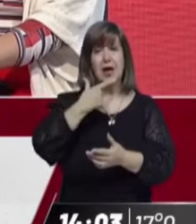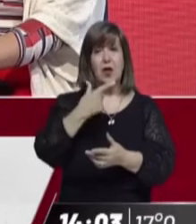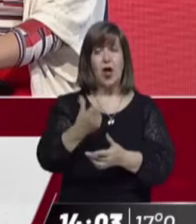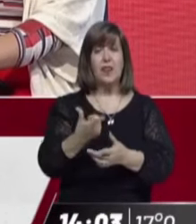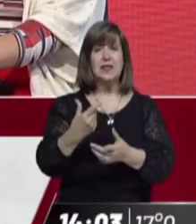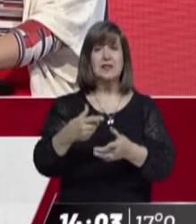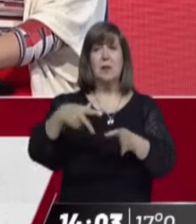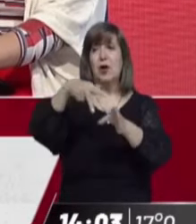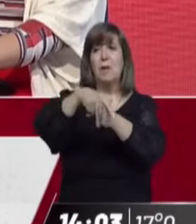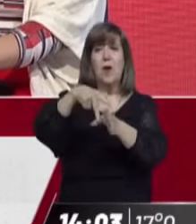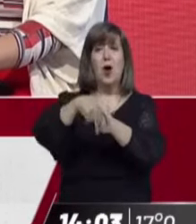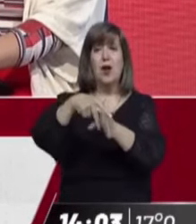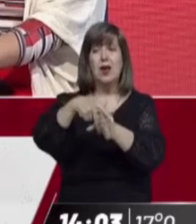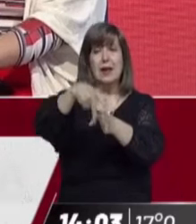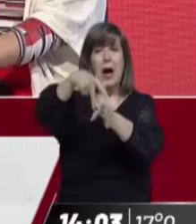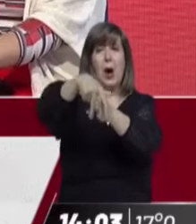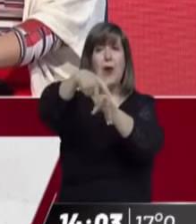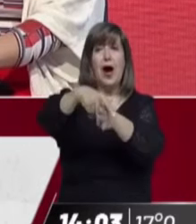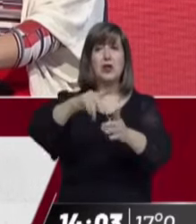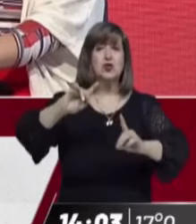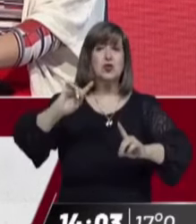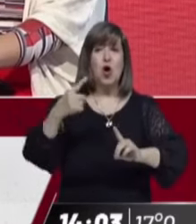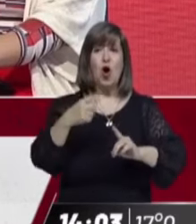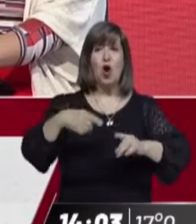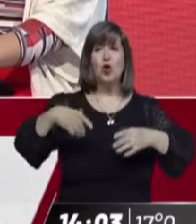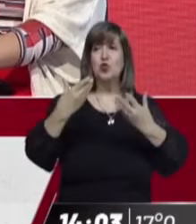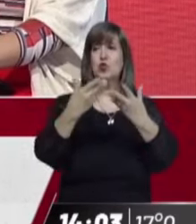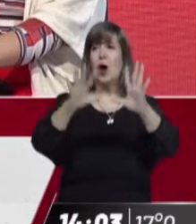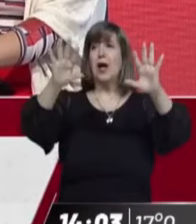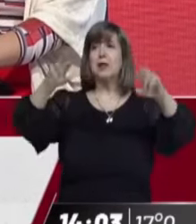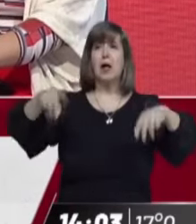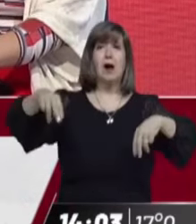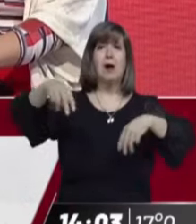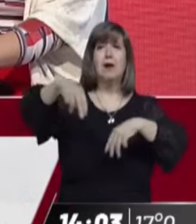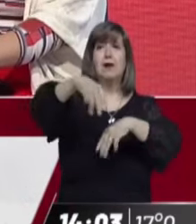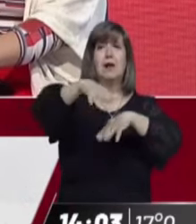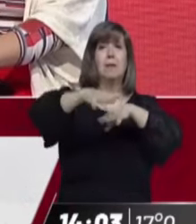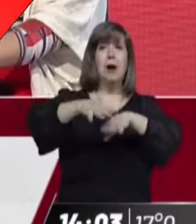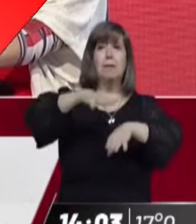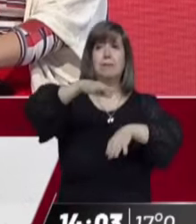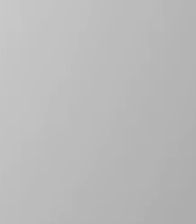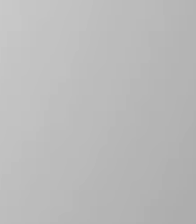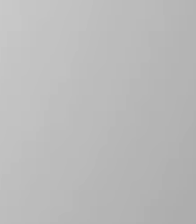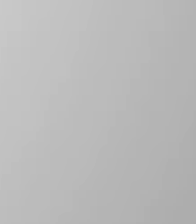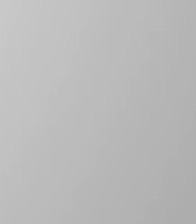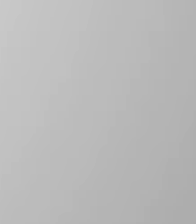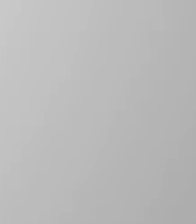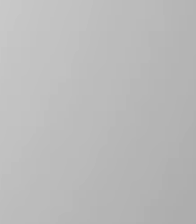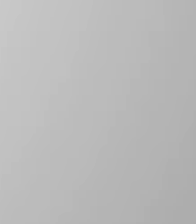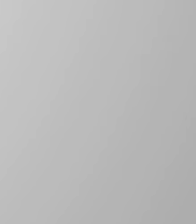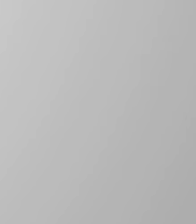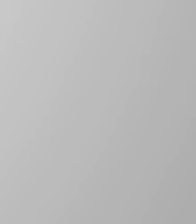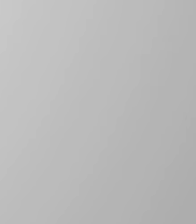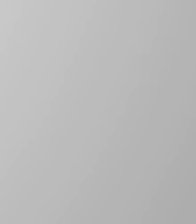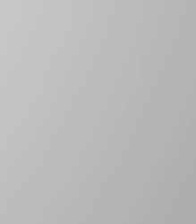la policía del lugar, del departamento o al 911 para evitar este tipo de situaciones que muchas veces terminan en tragedia.